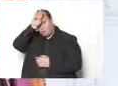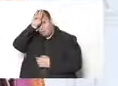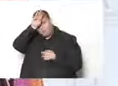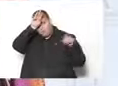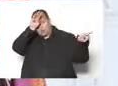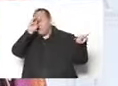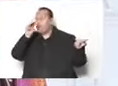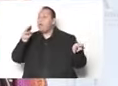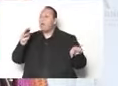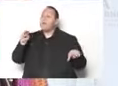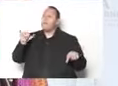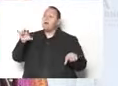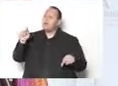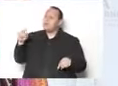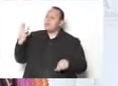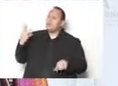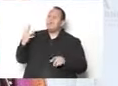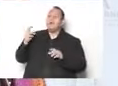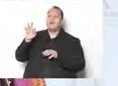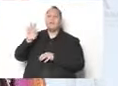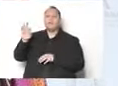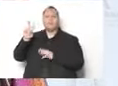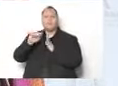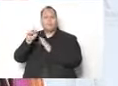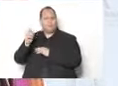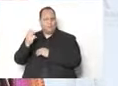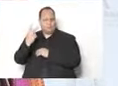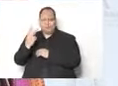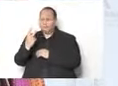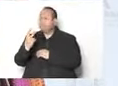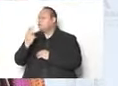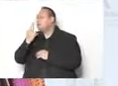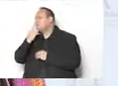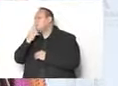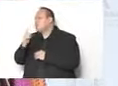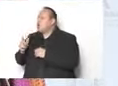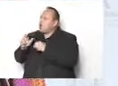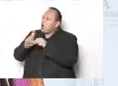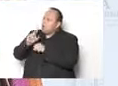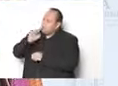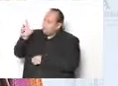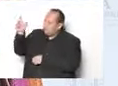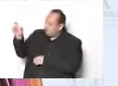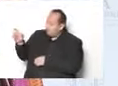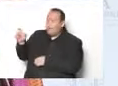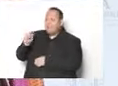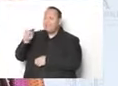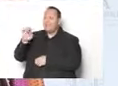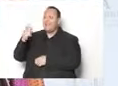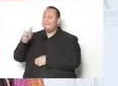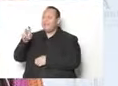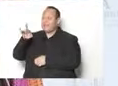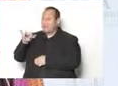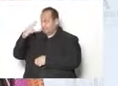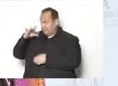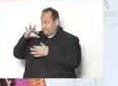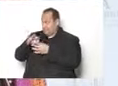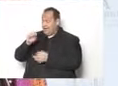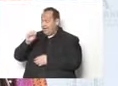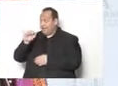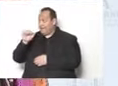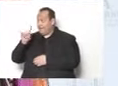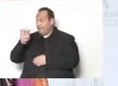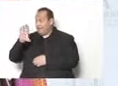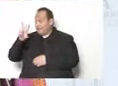León, mayo 23, 2022. Estimada señora gobernadora, Next Energy de México,